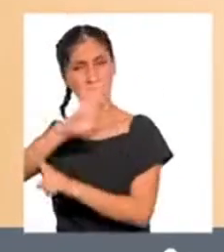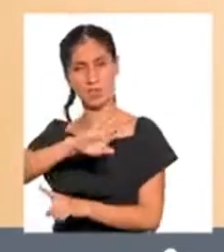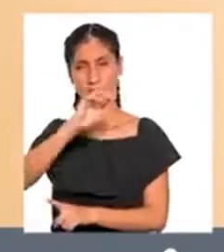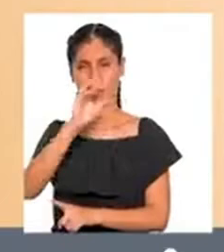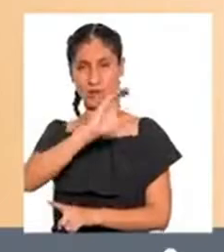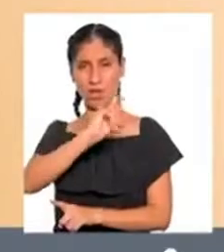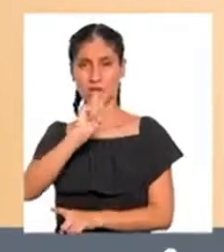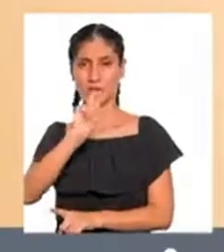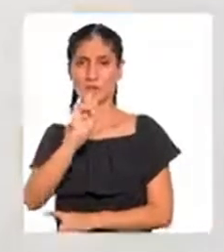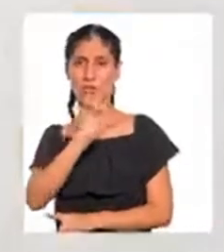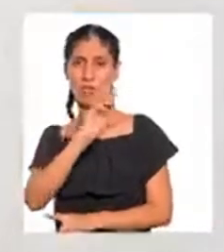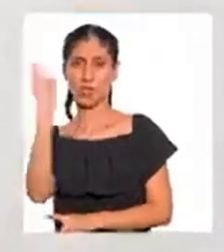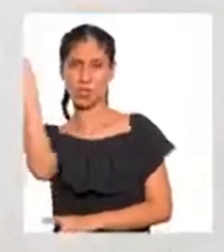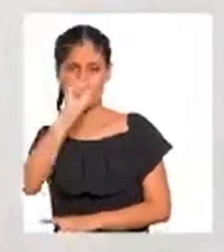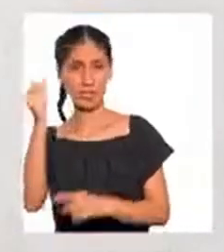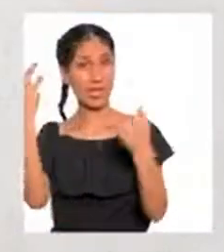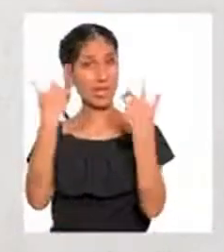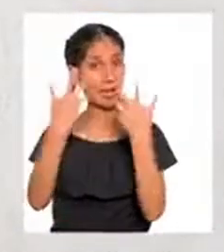tema de la salud.